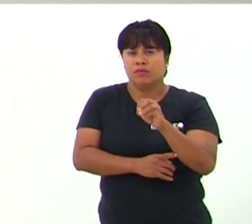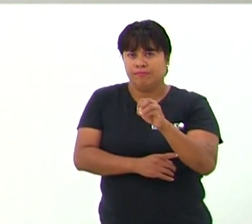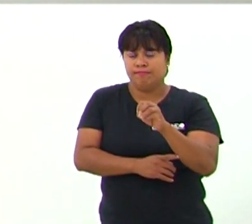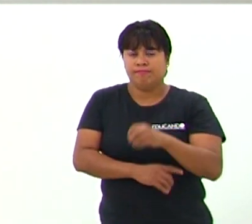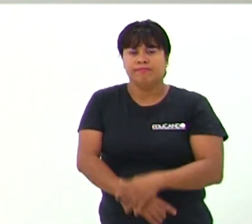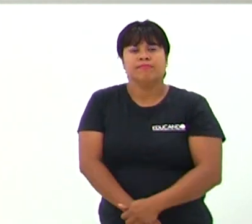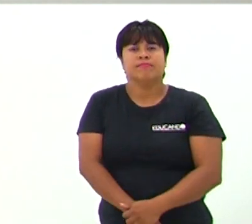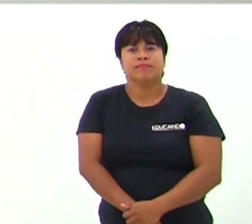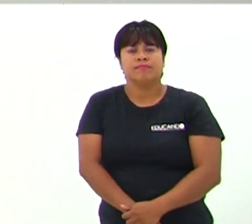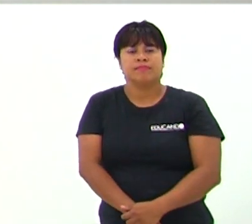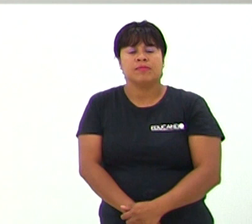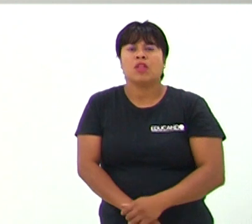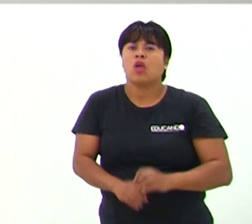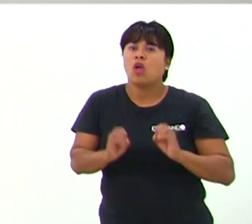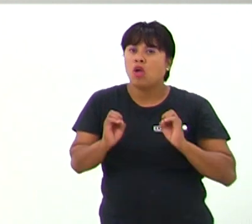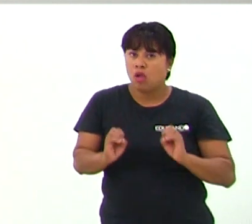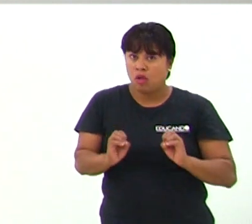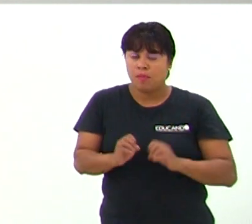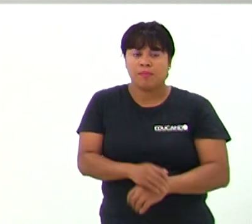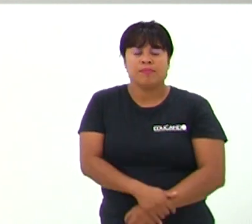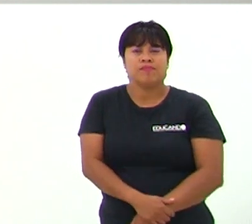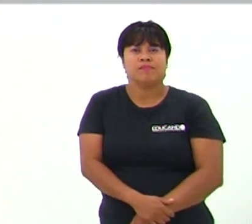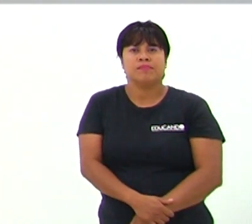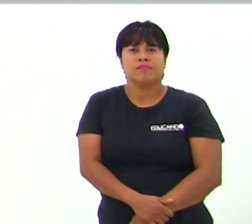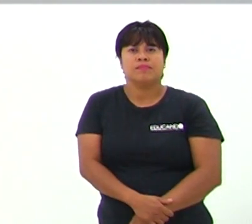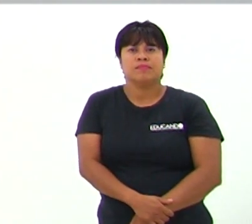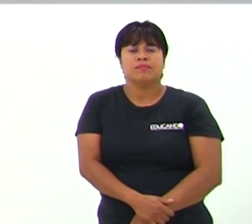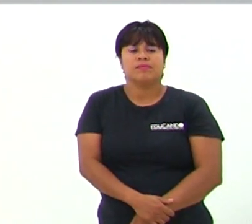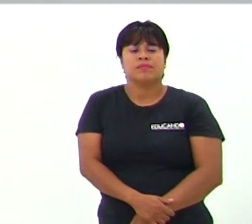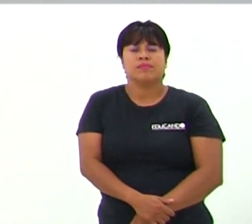sustantivo o